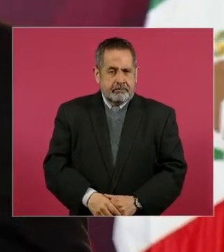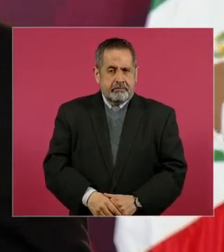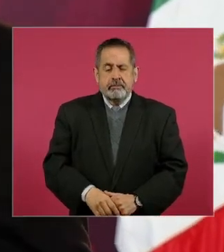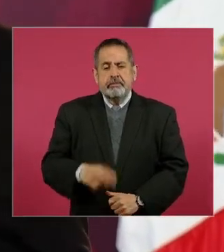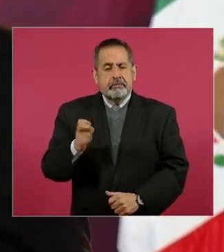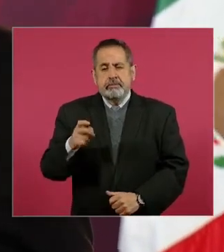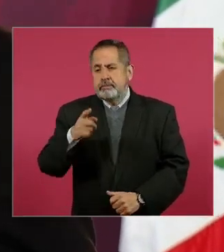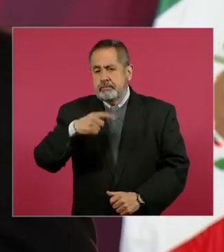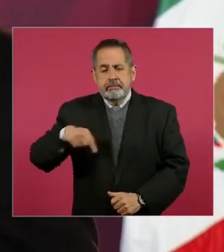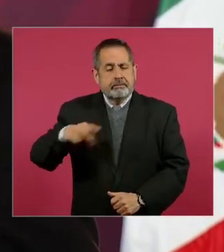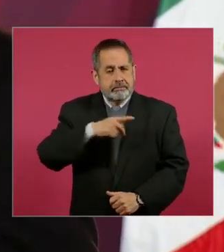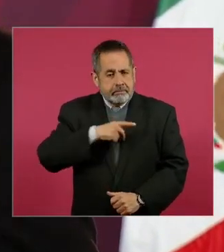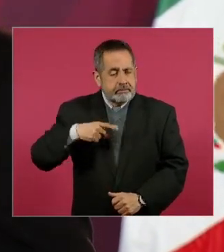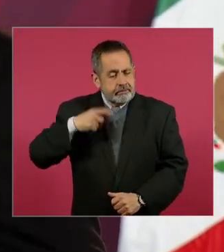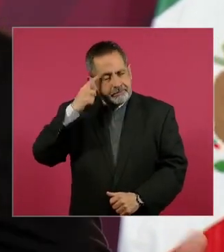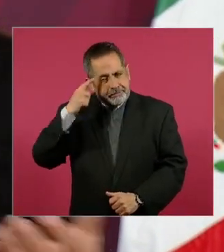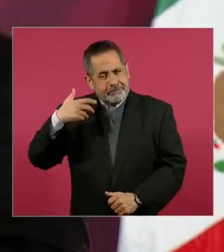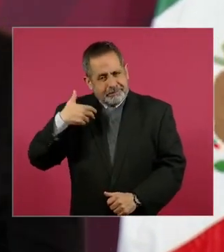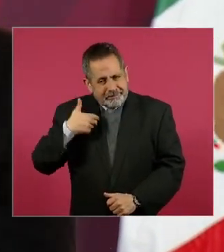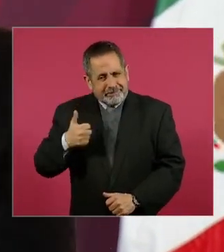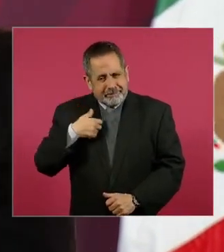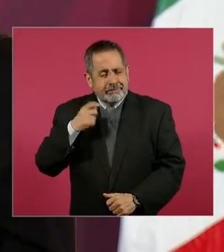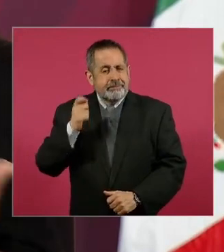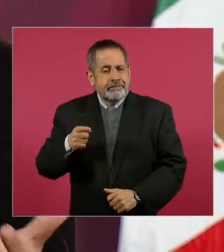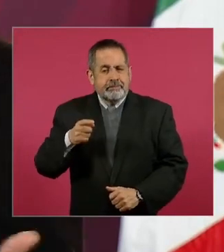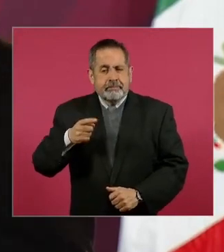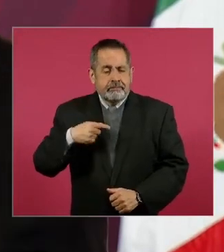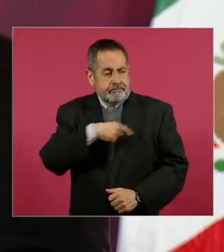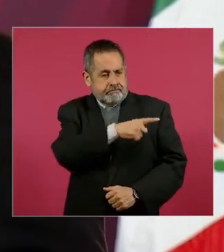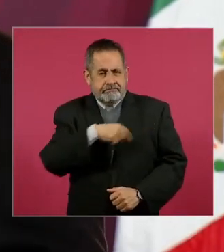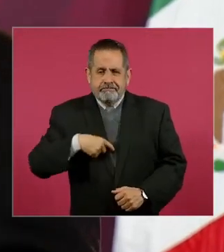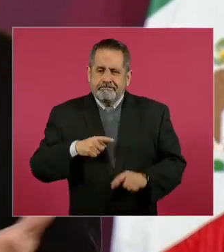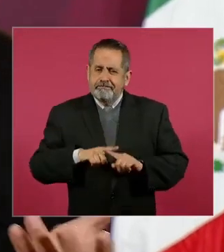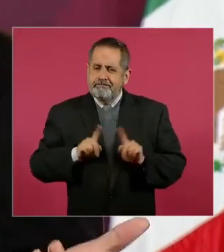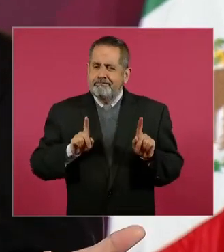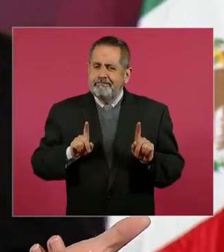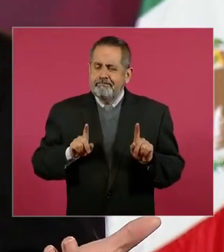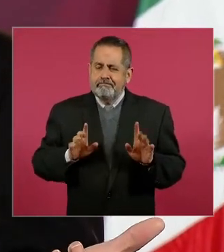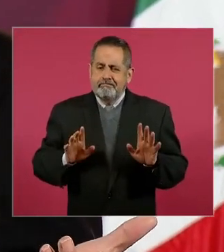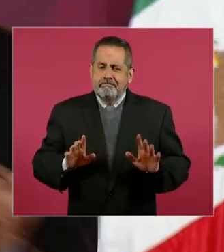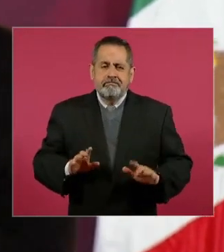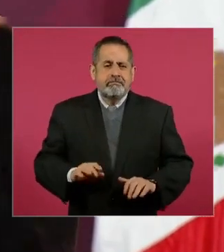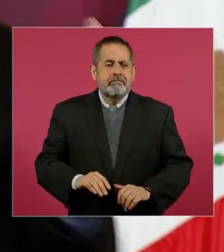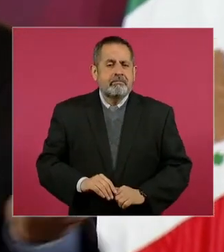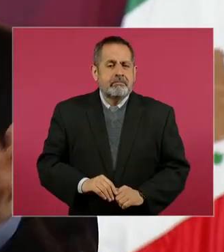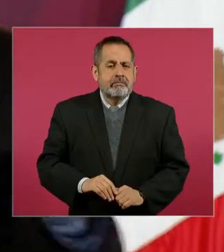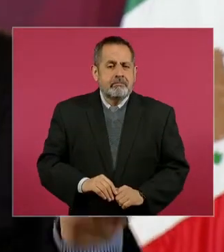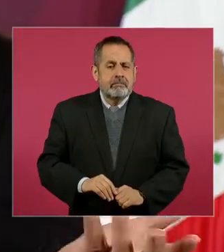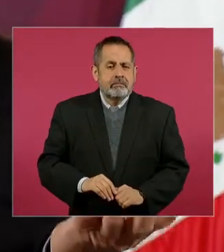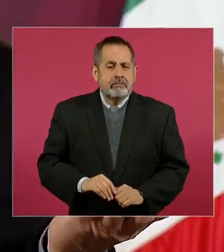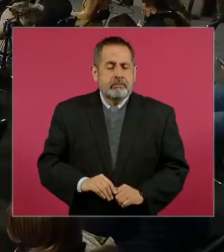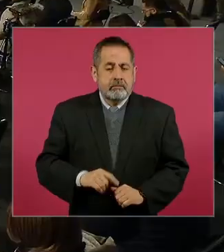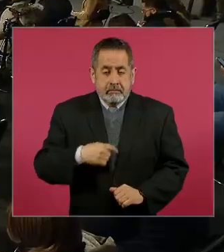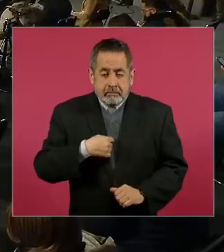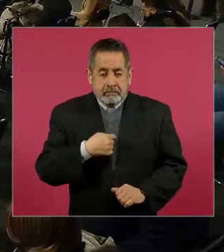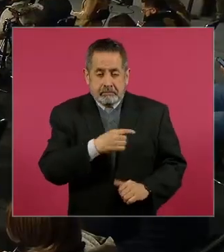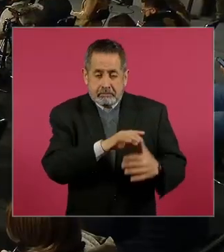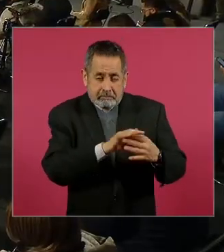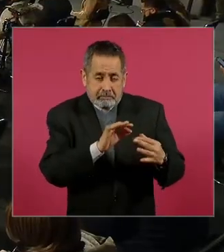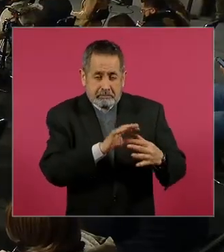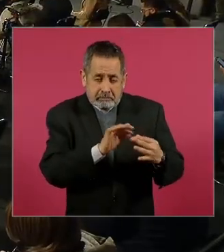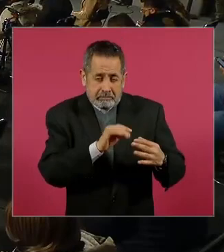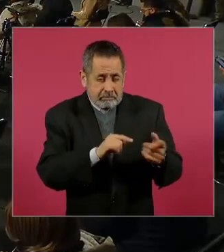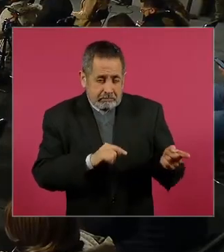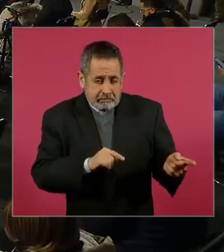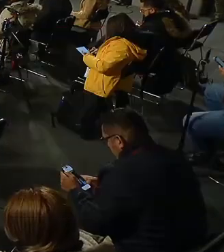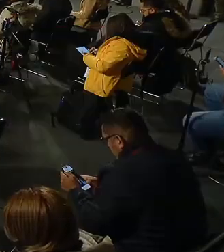deben ellos de también entender que somos distintos. ¿Cuándo voy a convencer yo